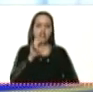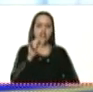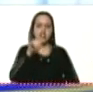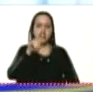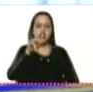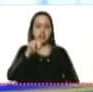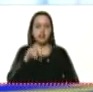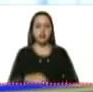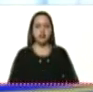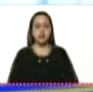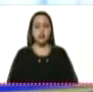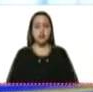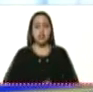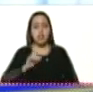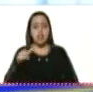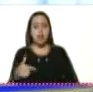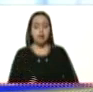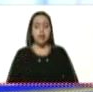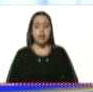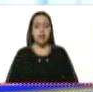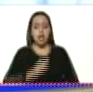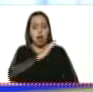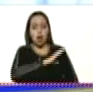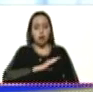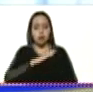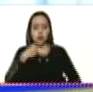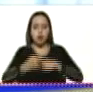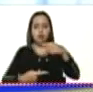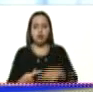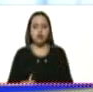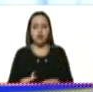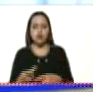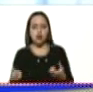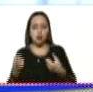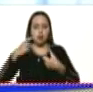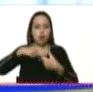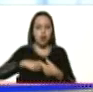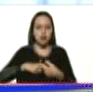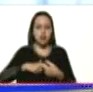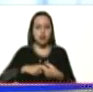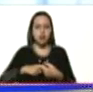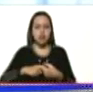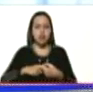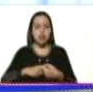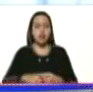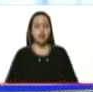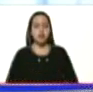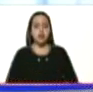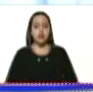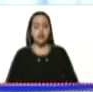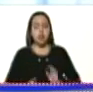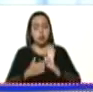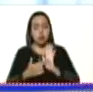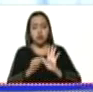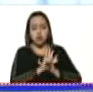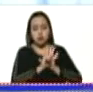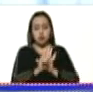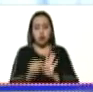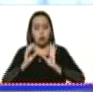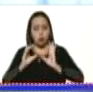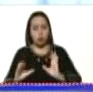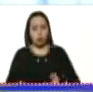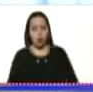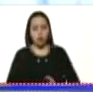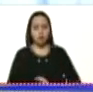integrantes de la comisión que participó en el proceso de incorporación de los restos simbólicos de Juan Germán Rocio Nieves al Panteón Nacional,